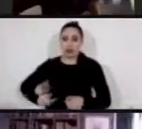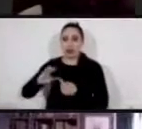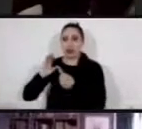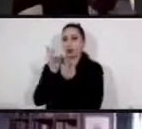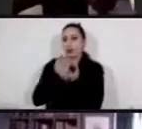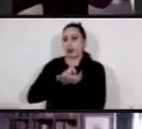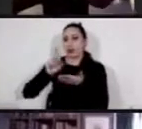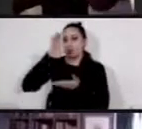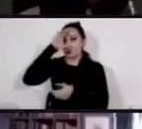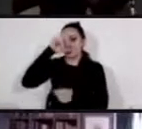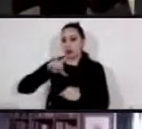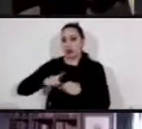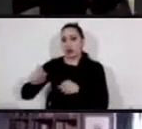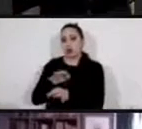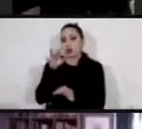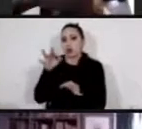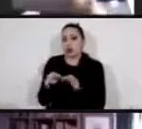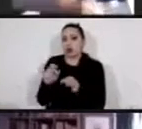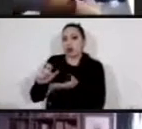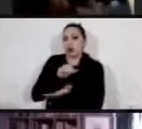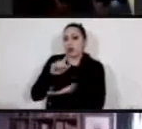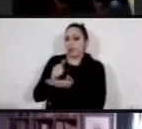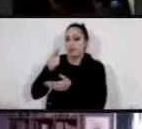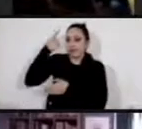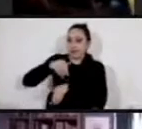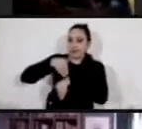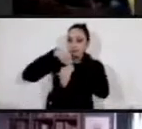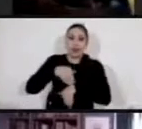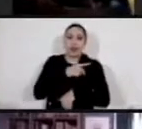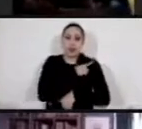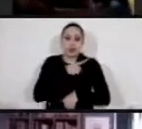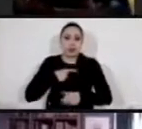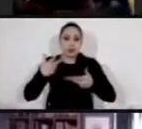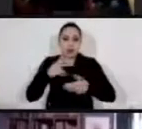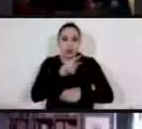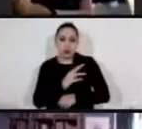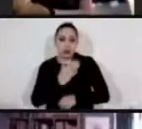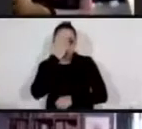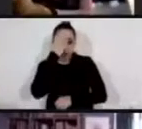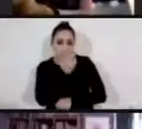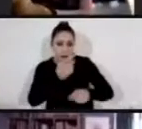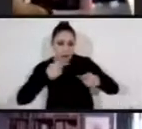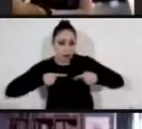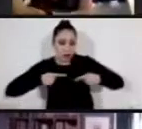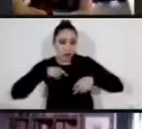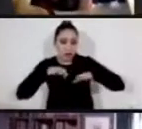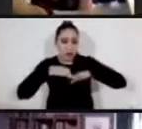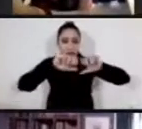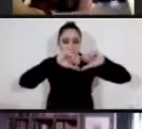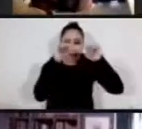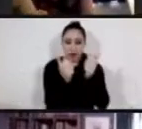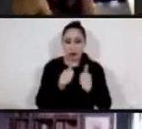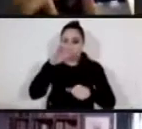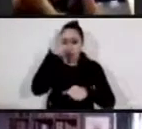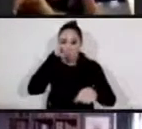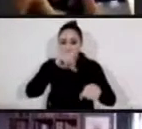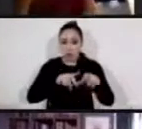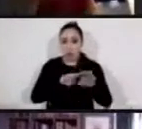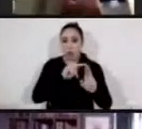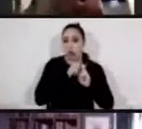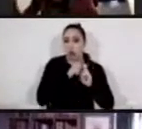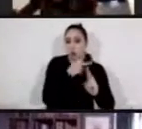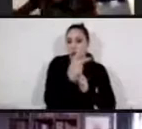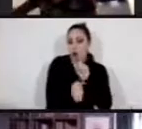cumple con el mandato de galardonar a personalidades de la cultura y las artes como un justo reconocimiento a su entrega y